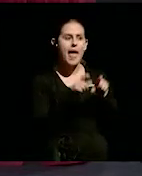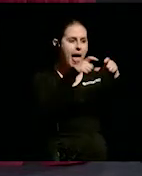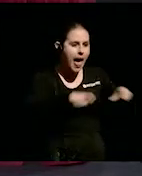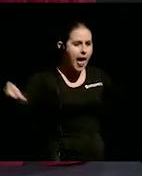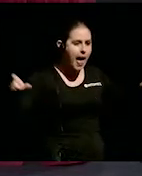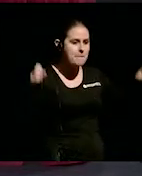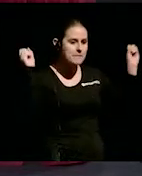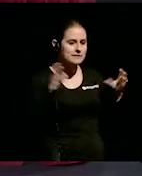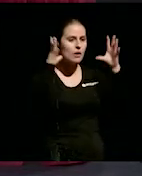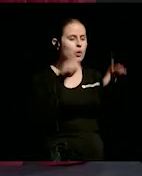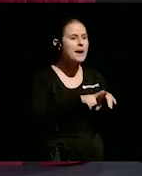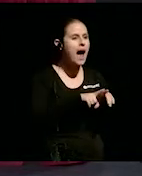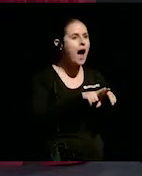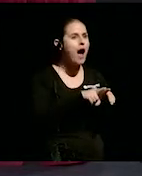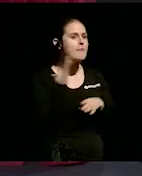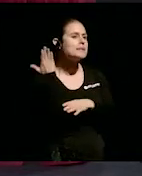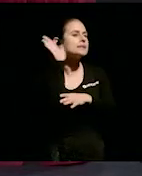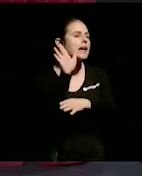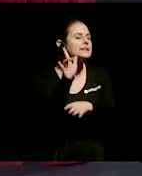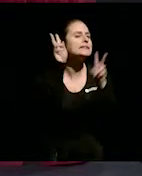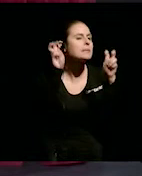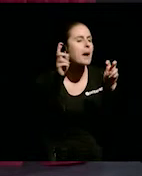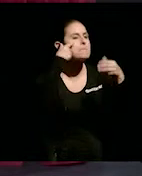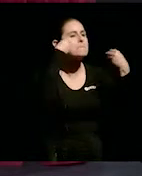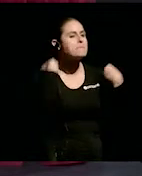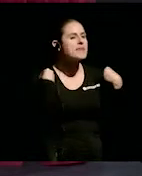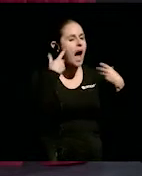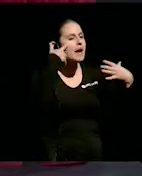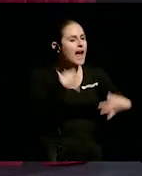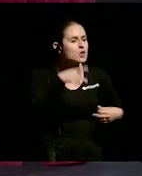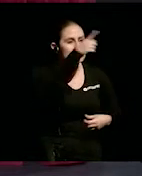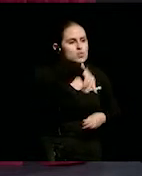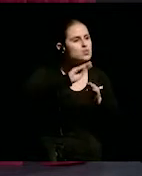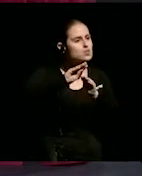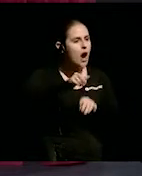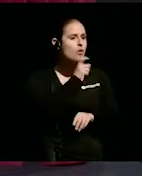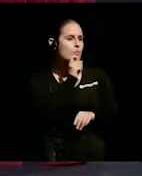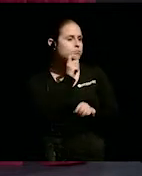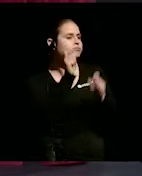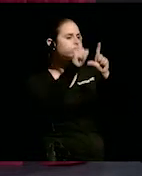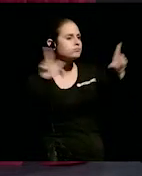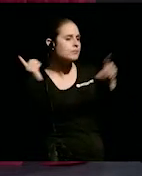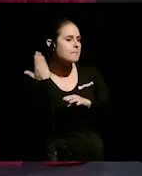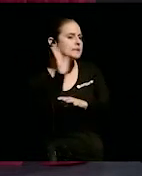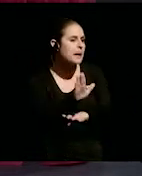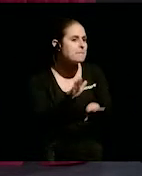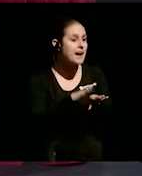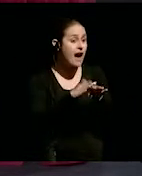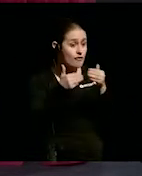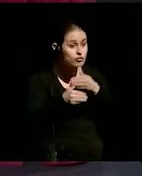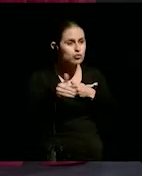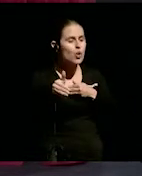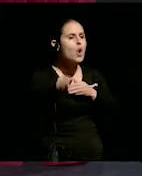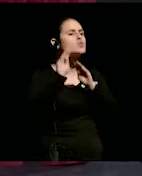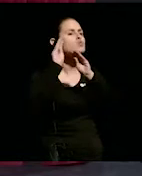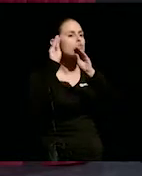vidas reales, verdaderas. Queremos usar su propia narrativa humana para que encuentren su propio espectáculo. Y